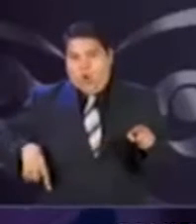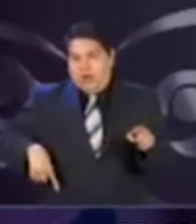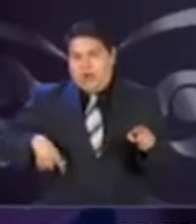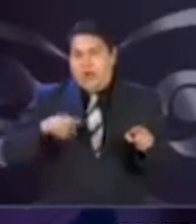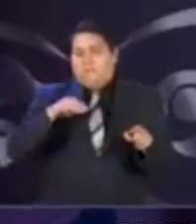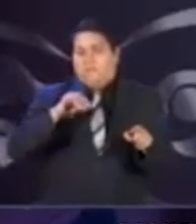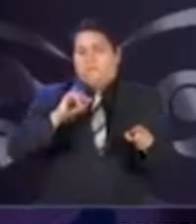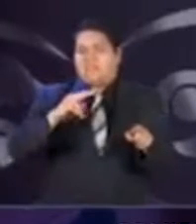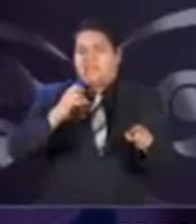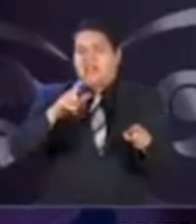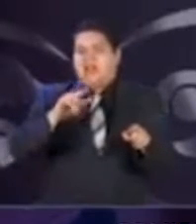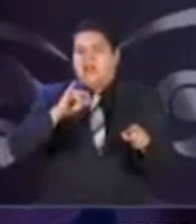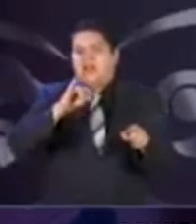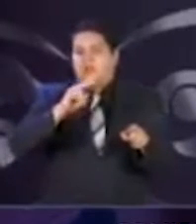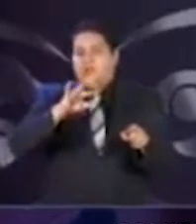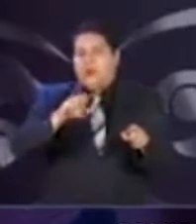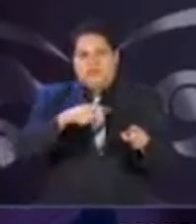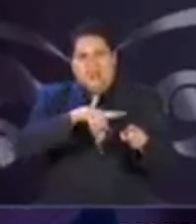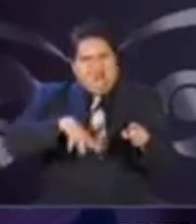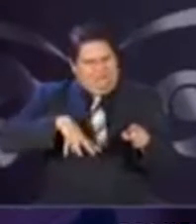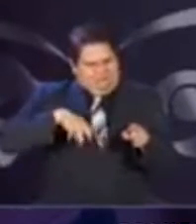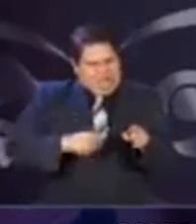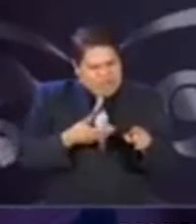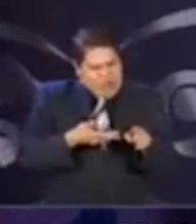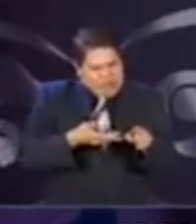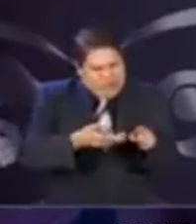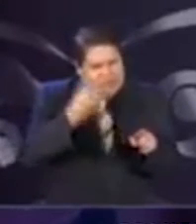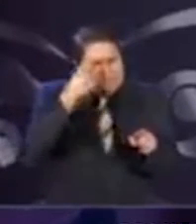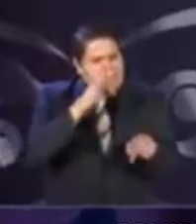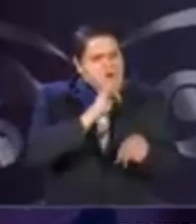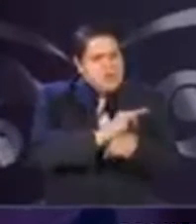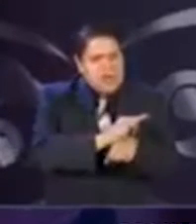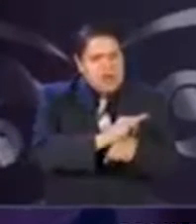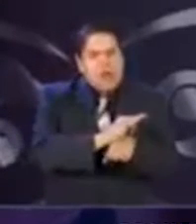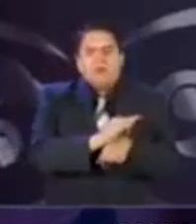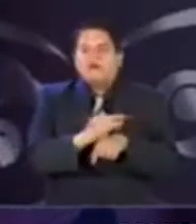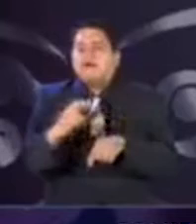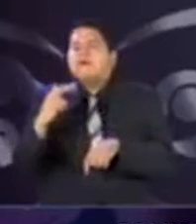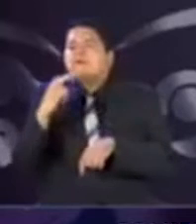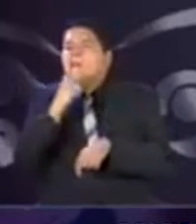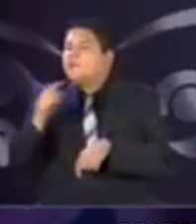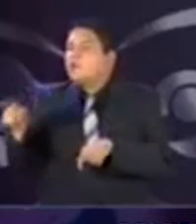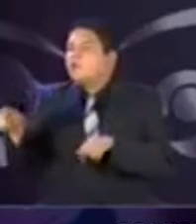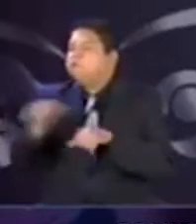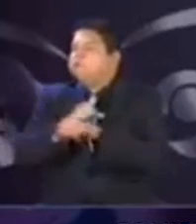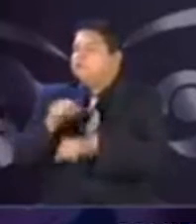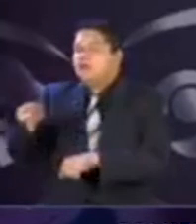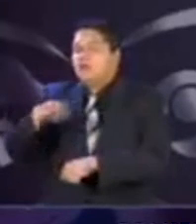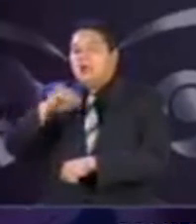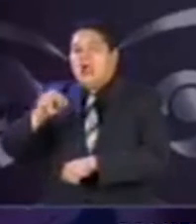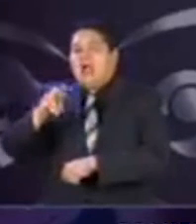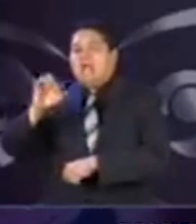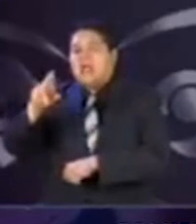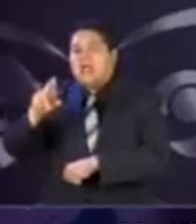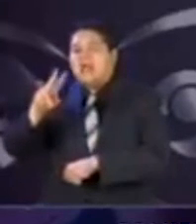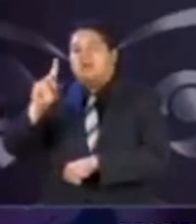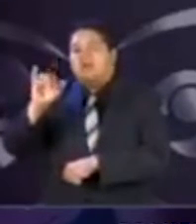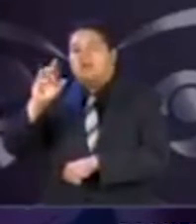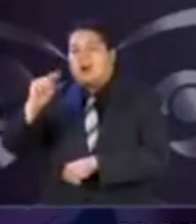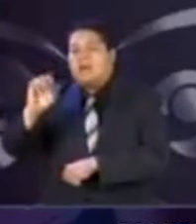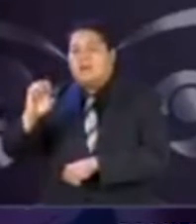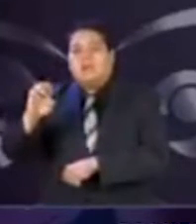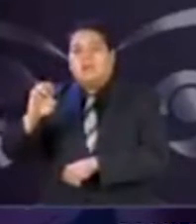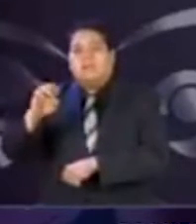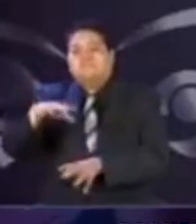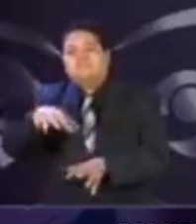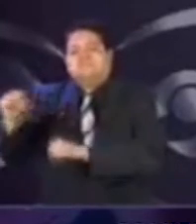gobierno de 2 años Duarte fuera encarcelado y lo robado recuperado para los veracruzanos, hoy Cuitláhuac García no